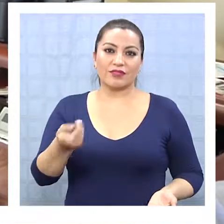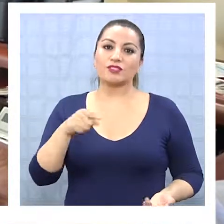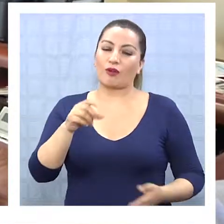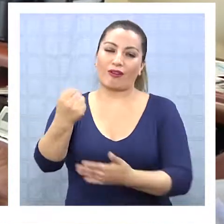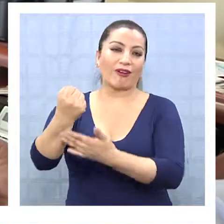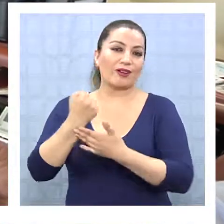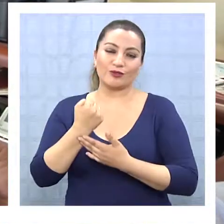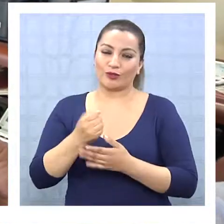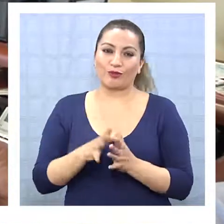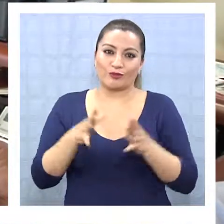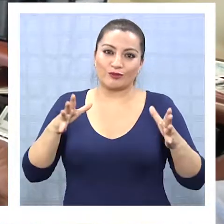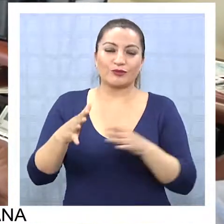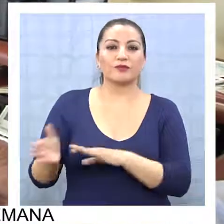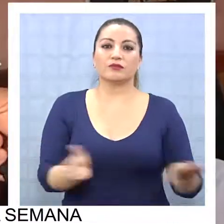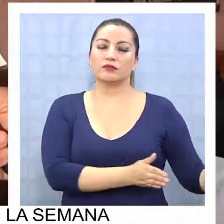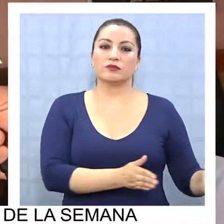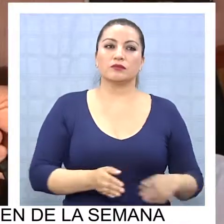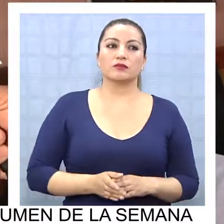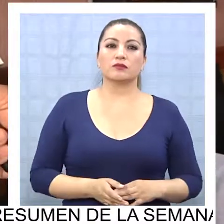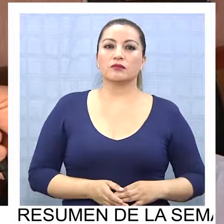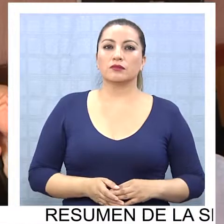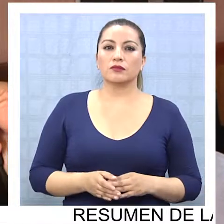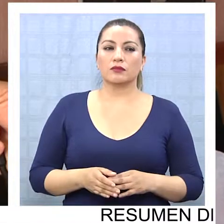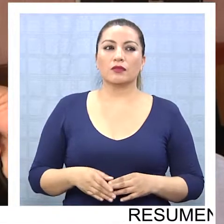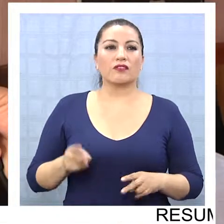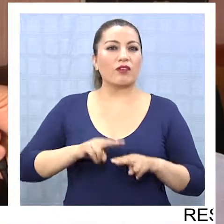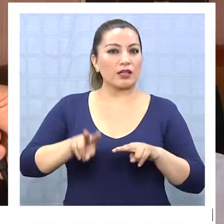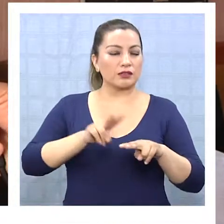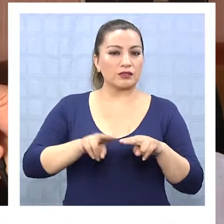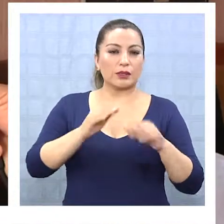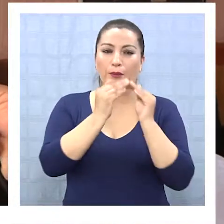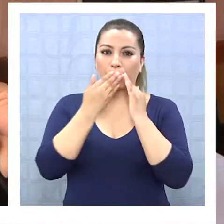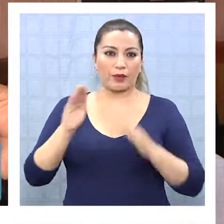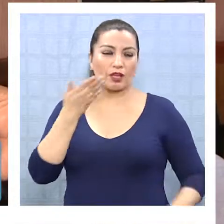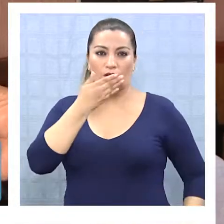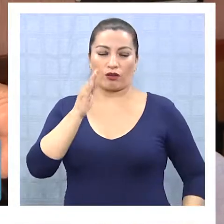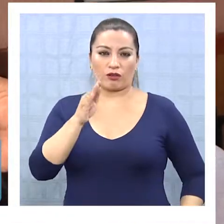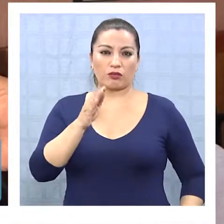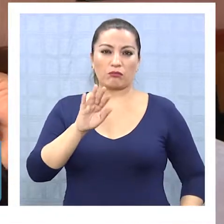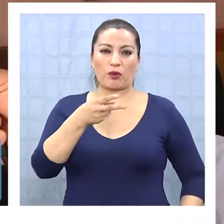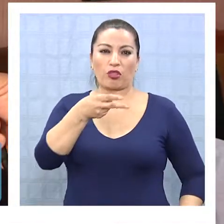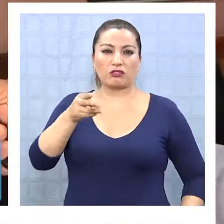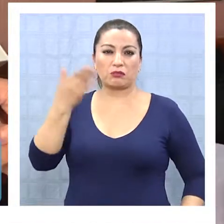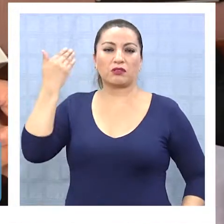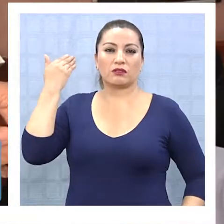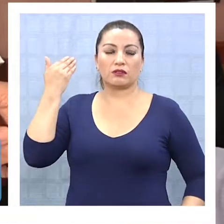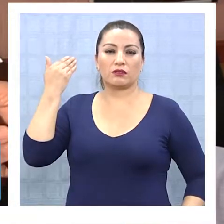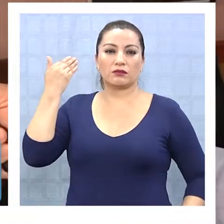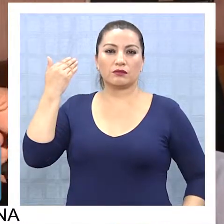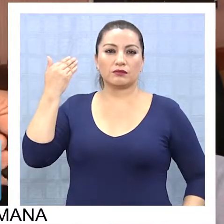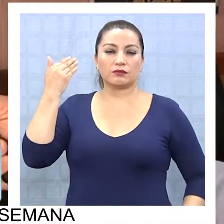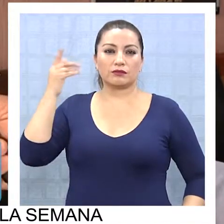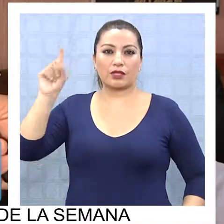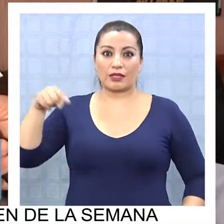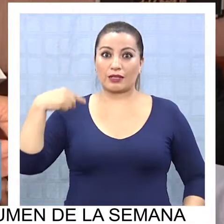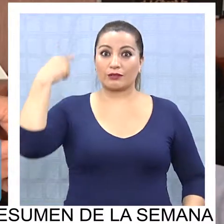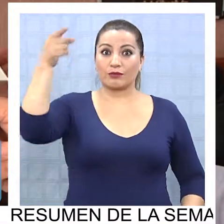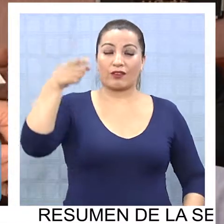sí nos beneficia bastante. Estamos reapuntando el alojamiento hace dos semanas y la